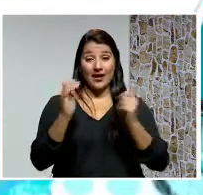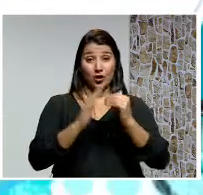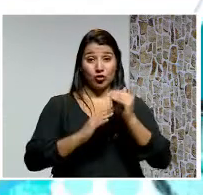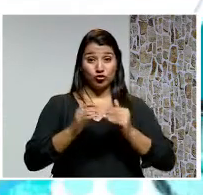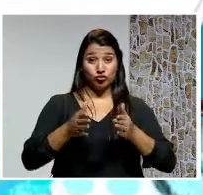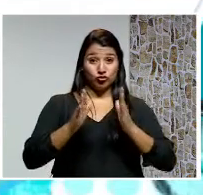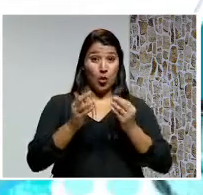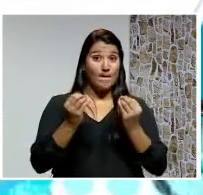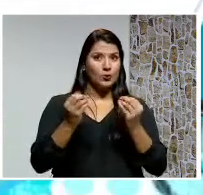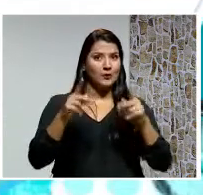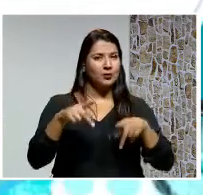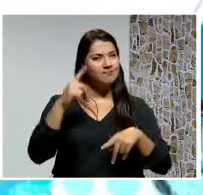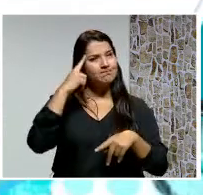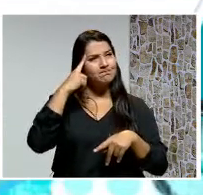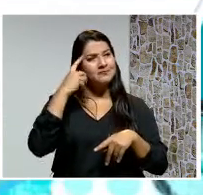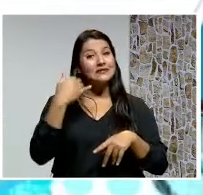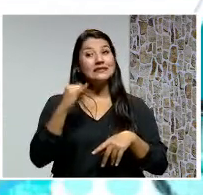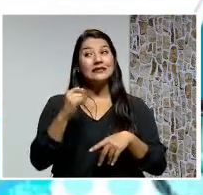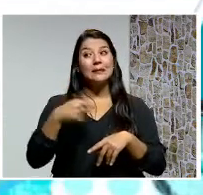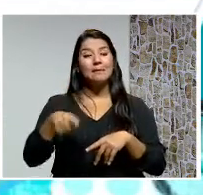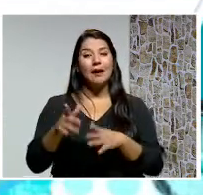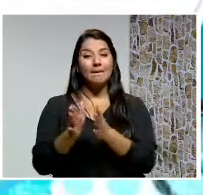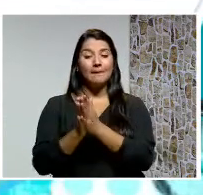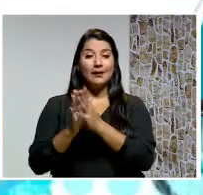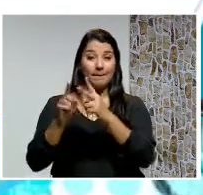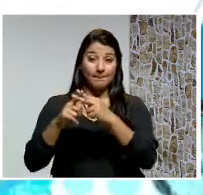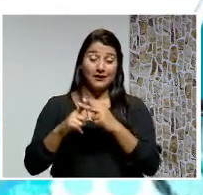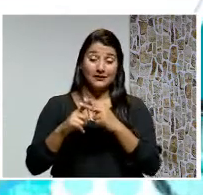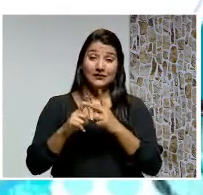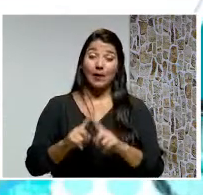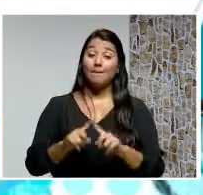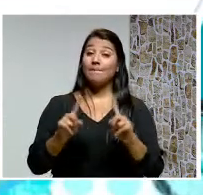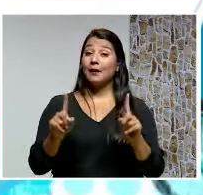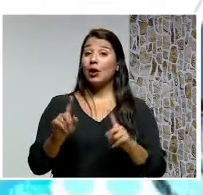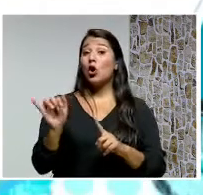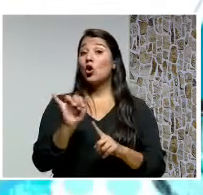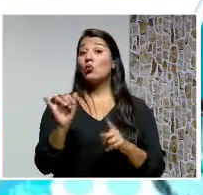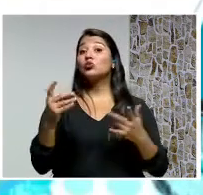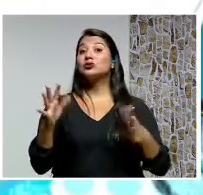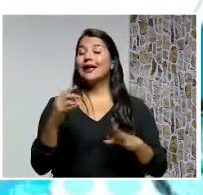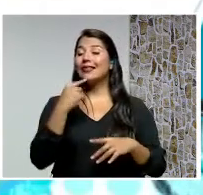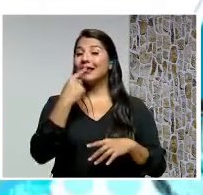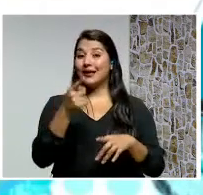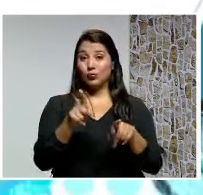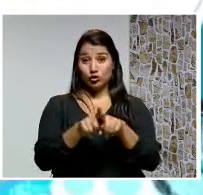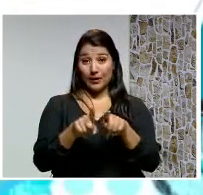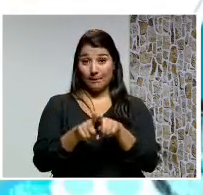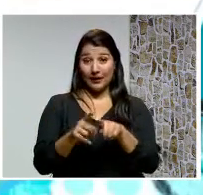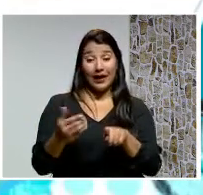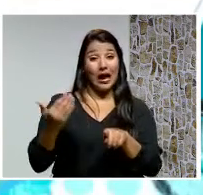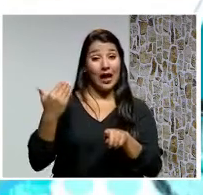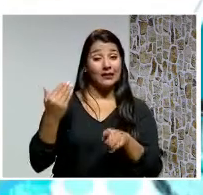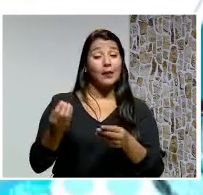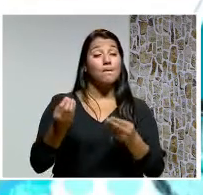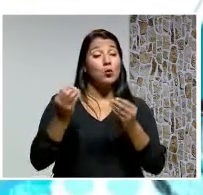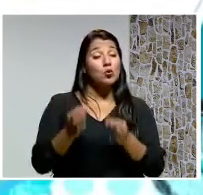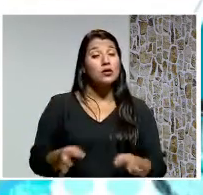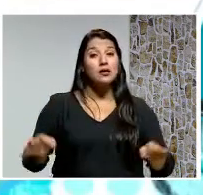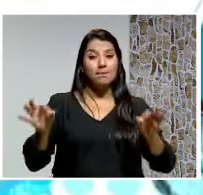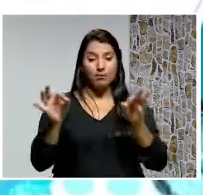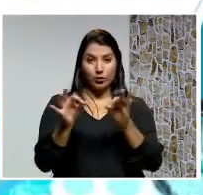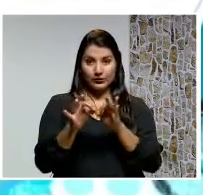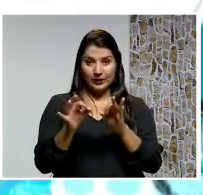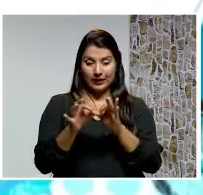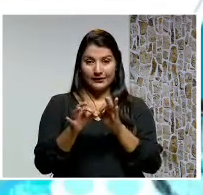hogares estarán pensando en tomar la decisión de endeudarse, pero como hemos mencionado también en días anteriores, es importante que se tome en